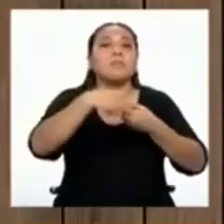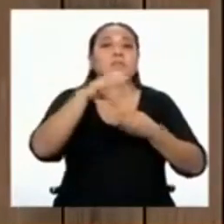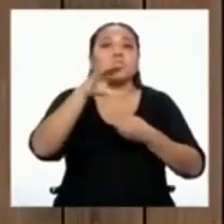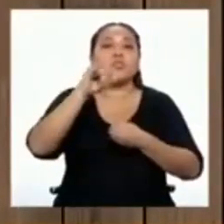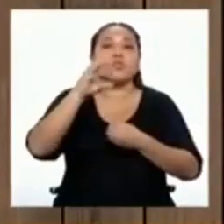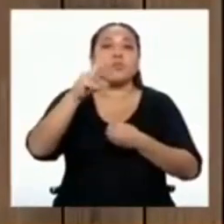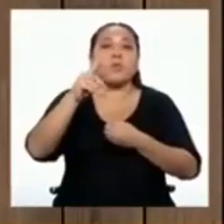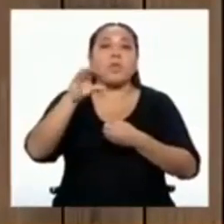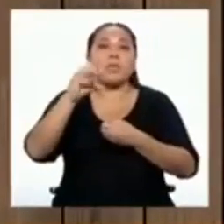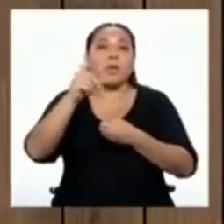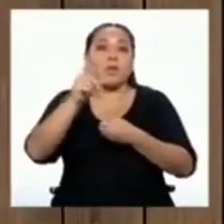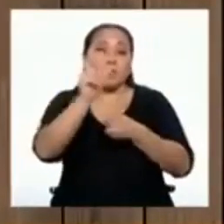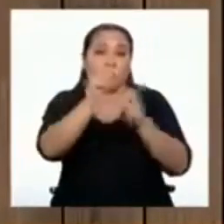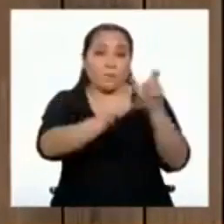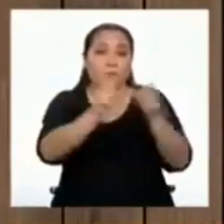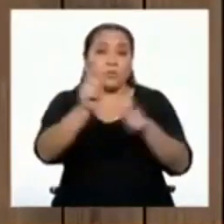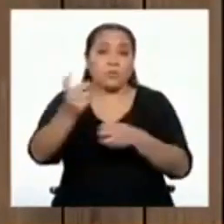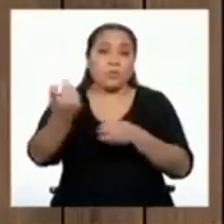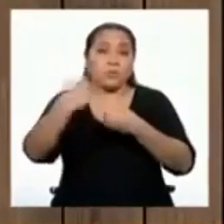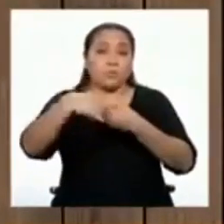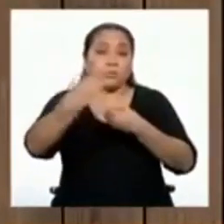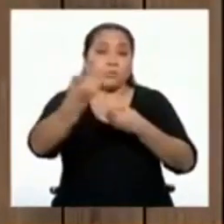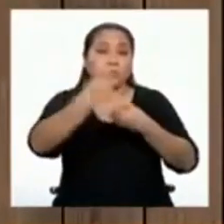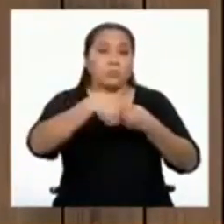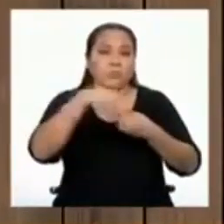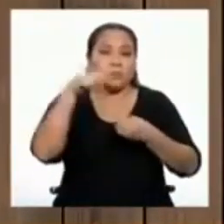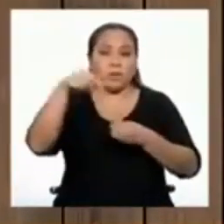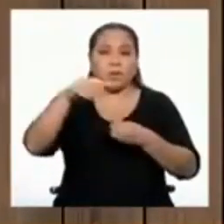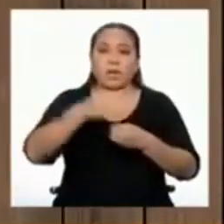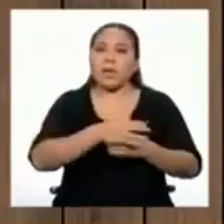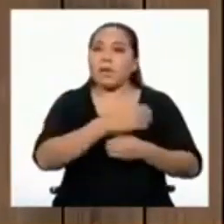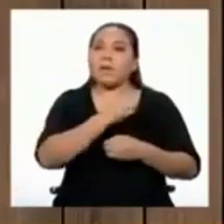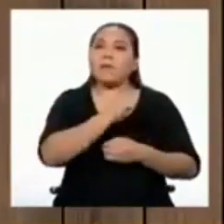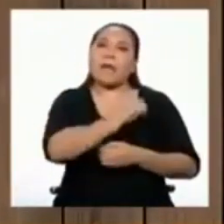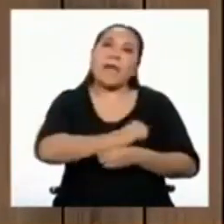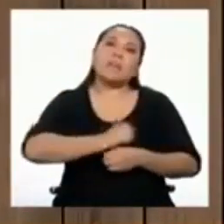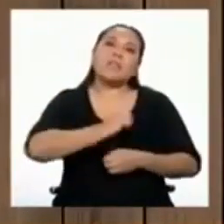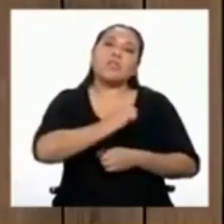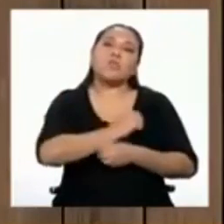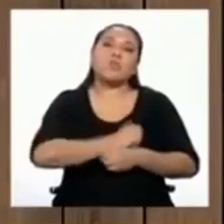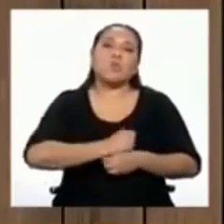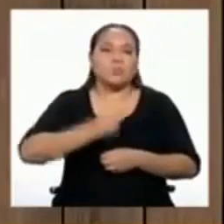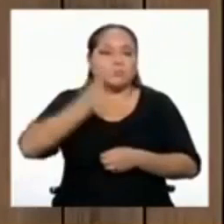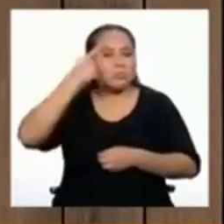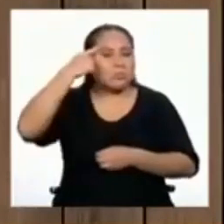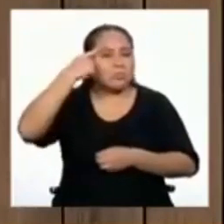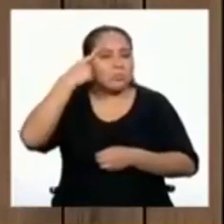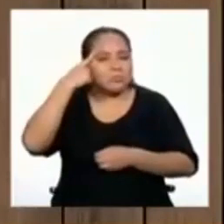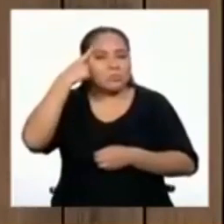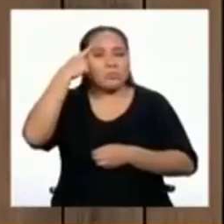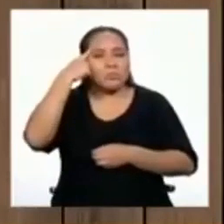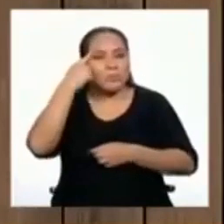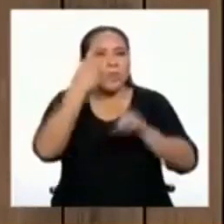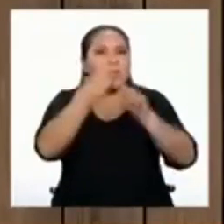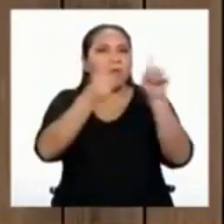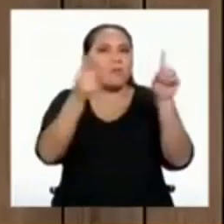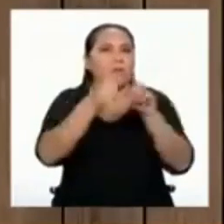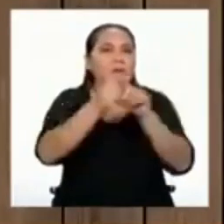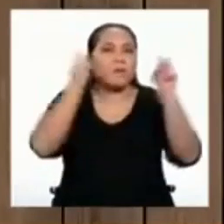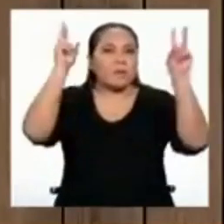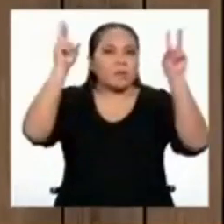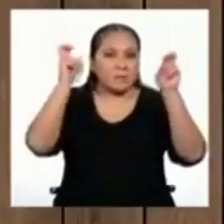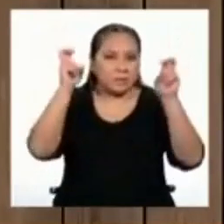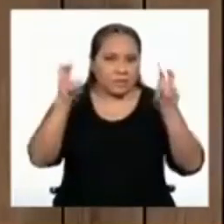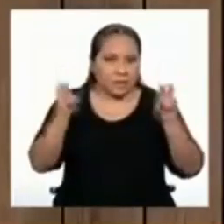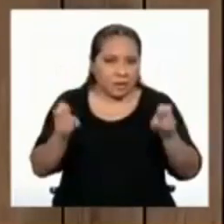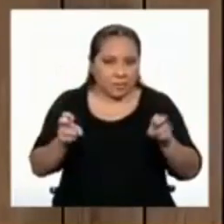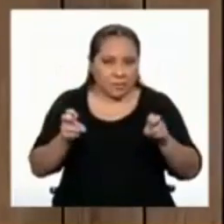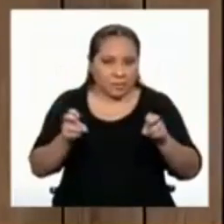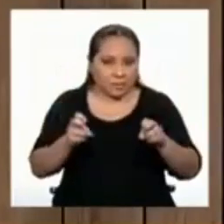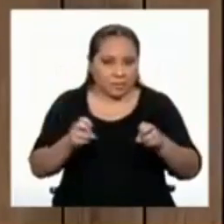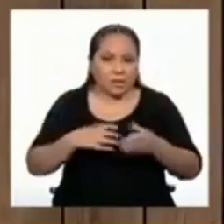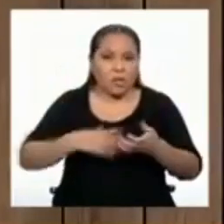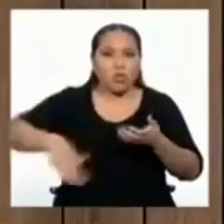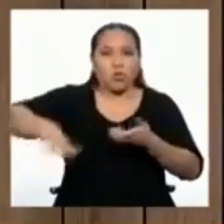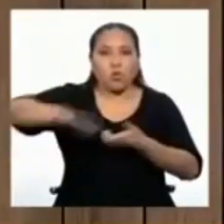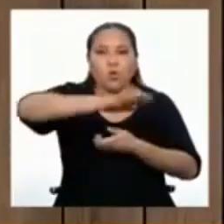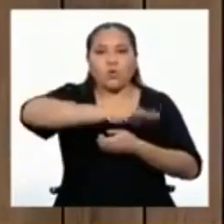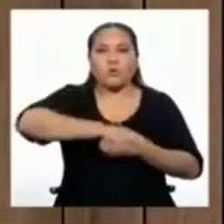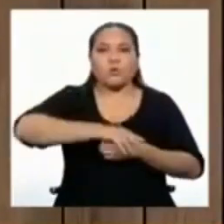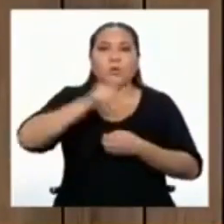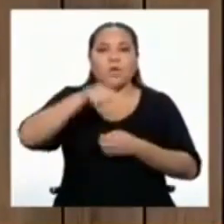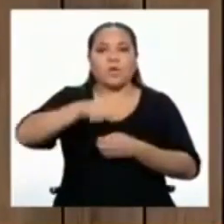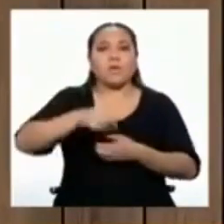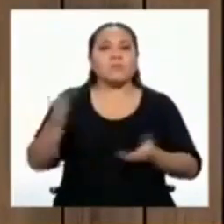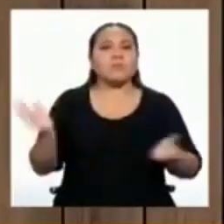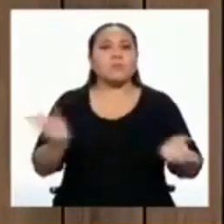y ciudadanas de manera que desarrollen actitudes críticas frente a los asuntos públicos, en los cuales se propicie